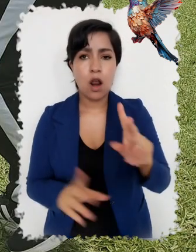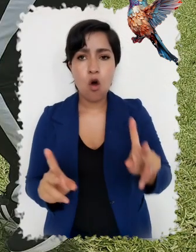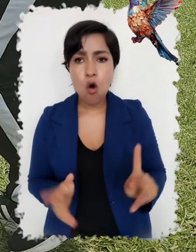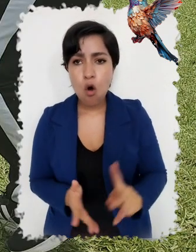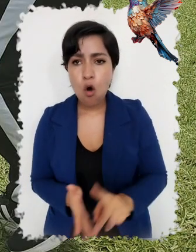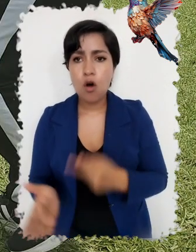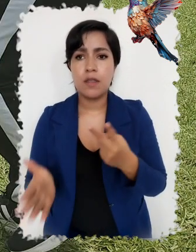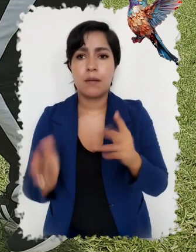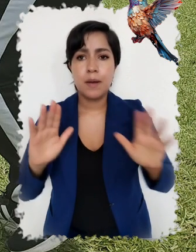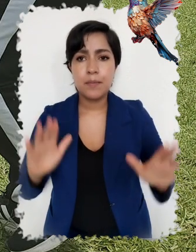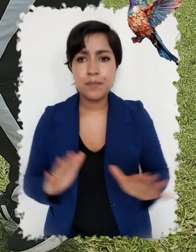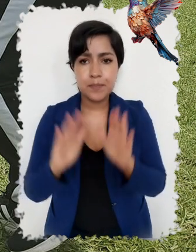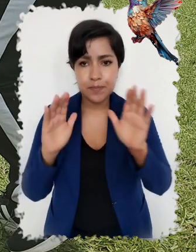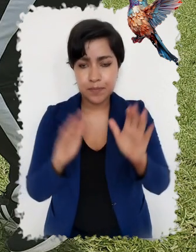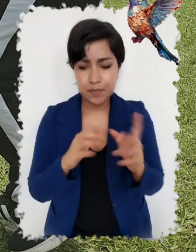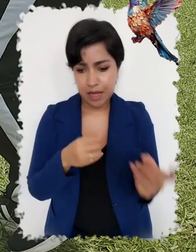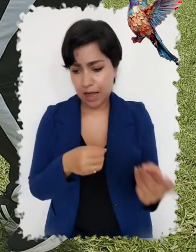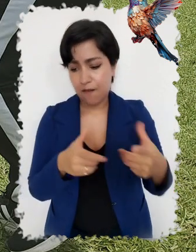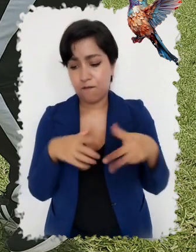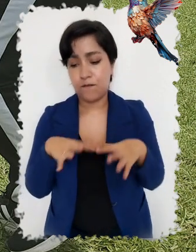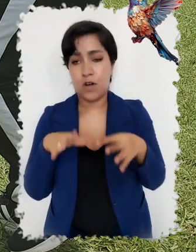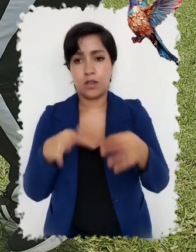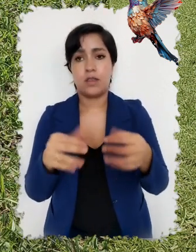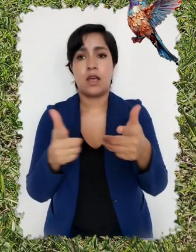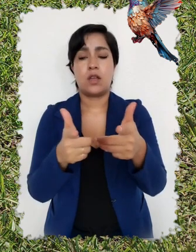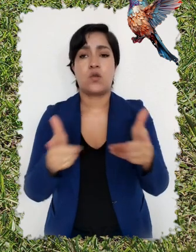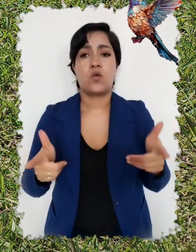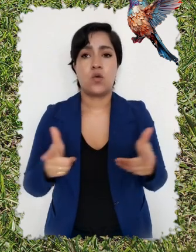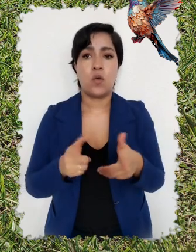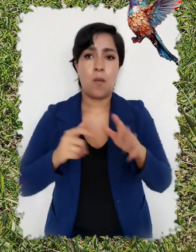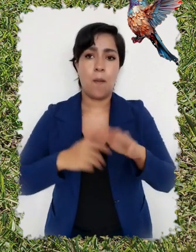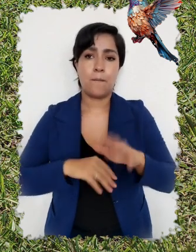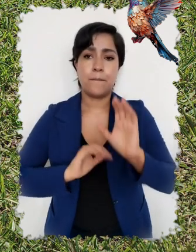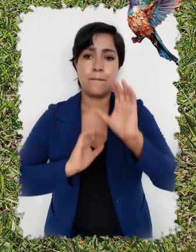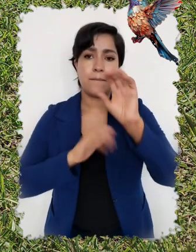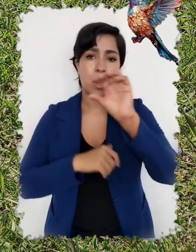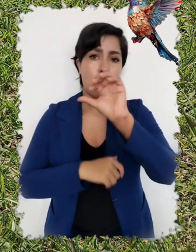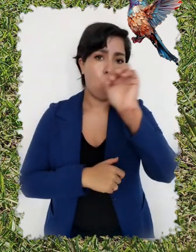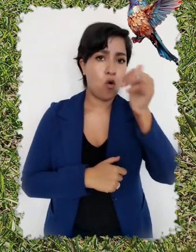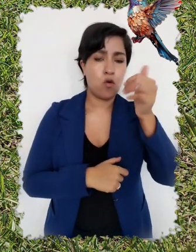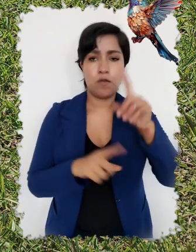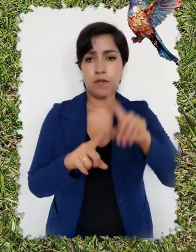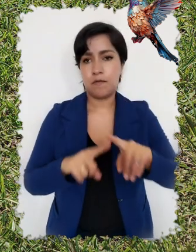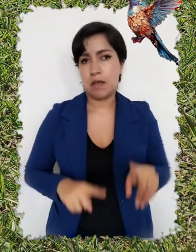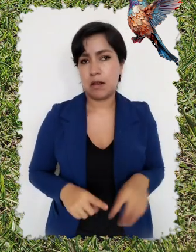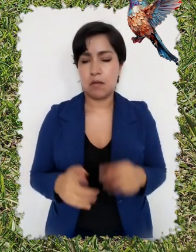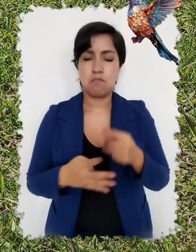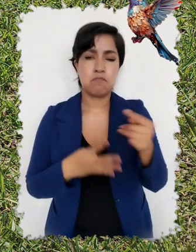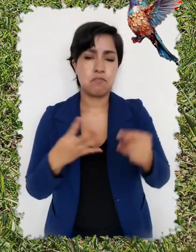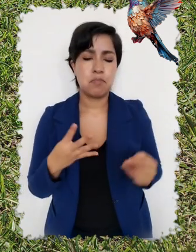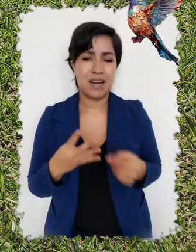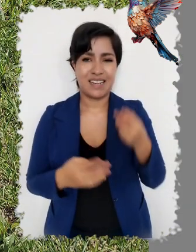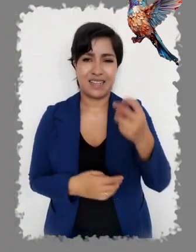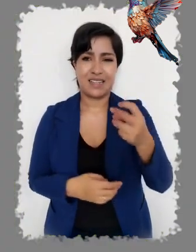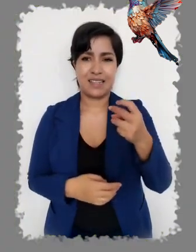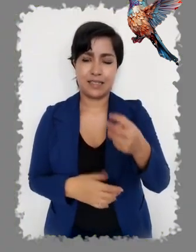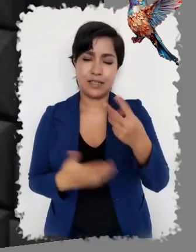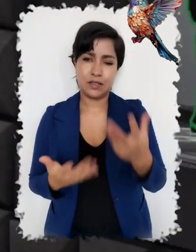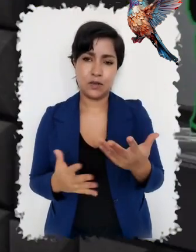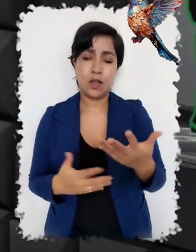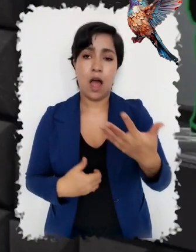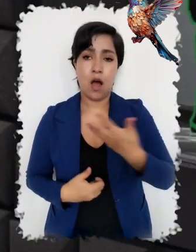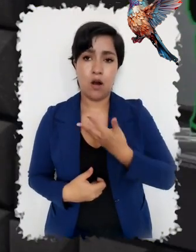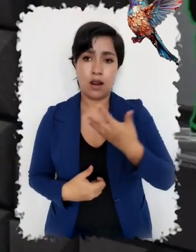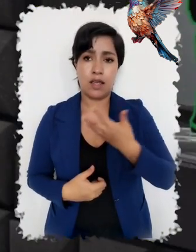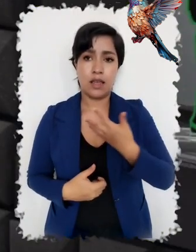nuevamente integrarlo ya se va a lanzar la convocatoria basketbol eh Déjame ver cuál se me olvida de momento Esas son las disciplinas que